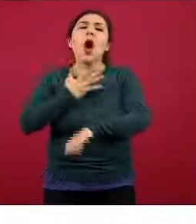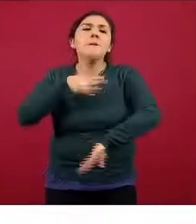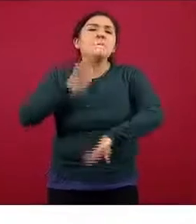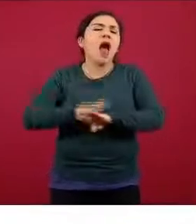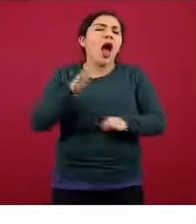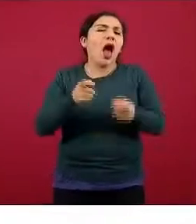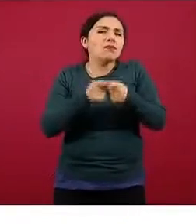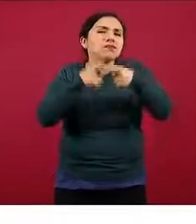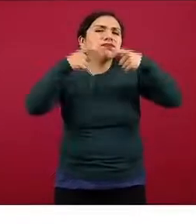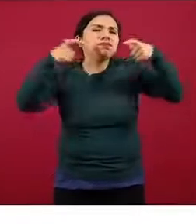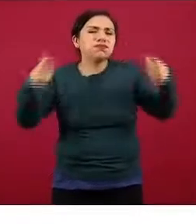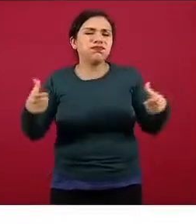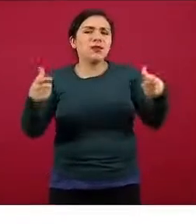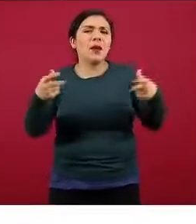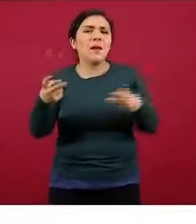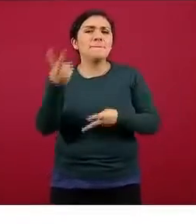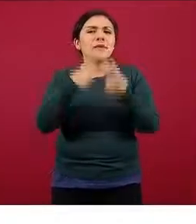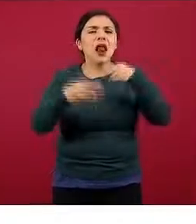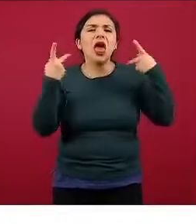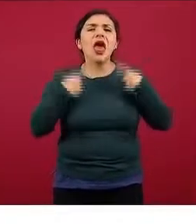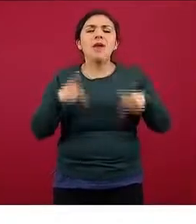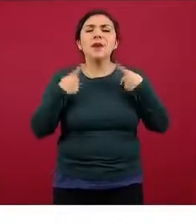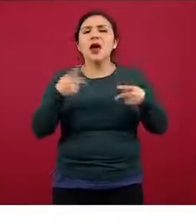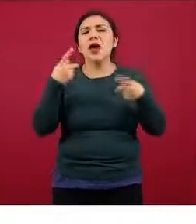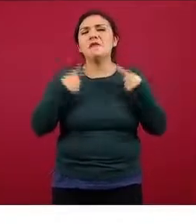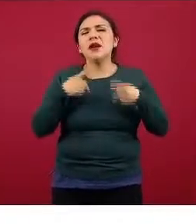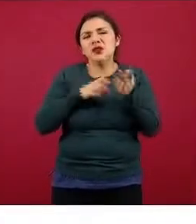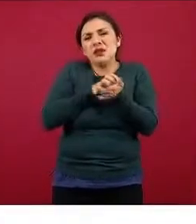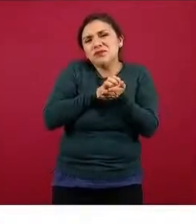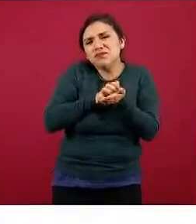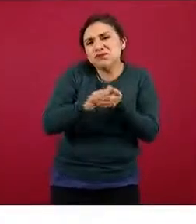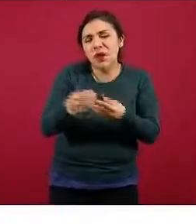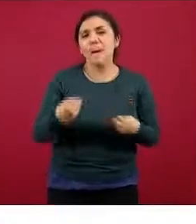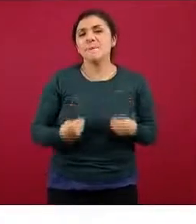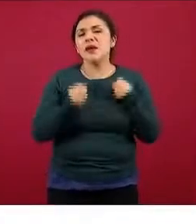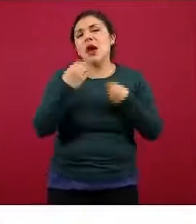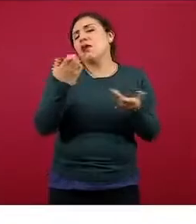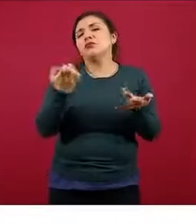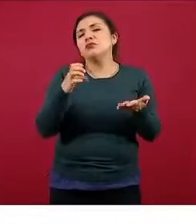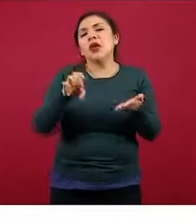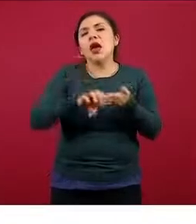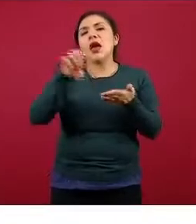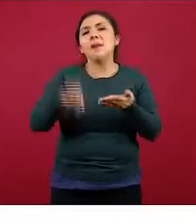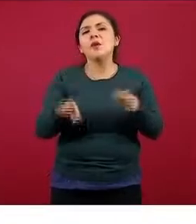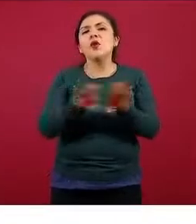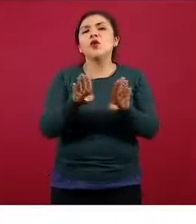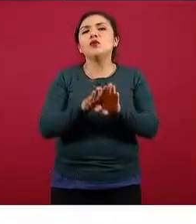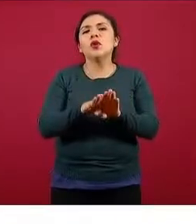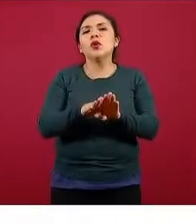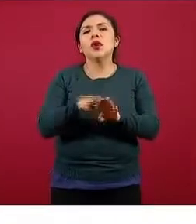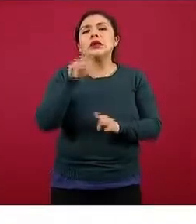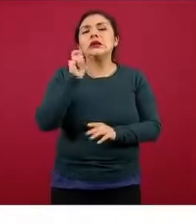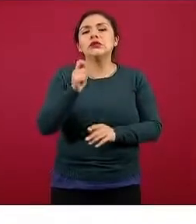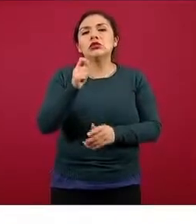mayor proporción de la población de la República, especialmente la zona